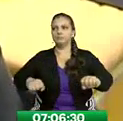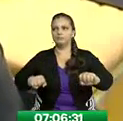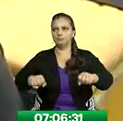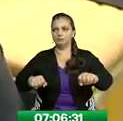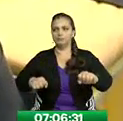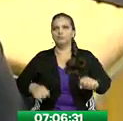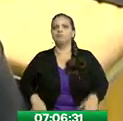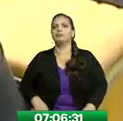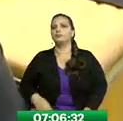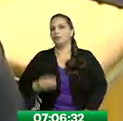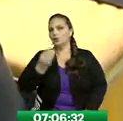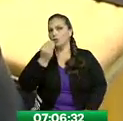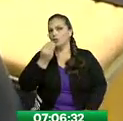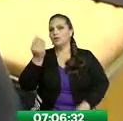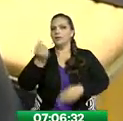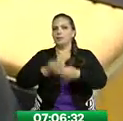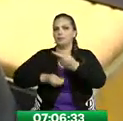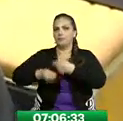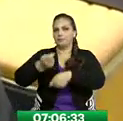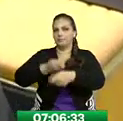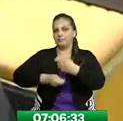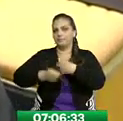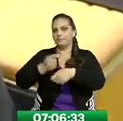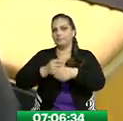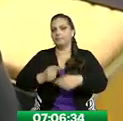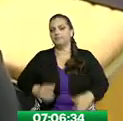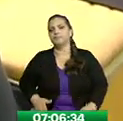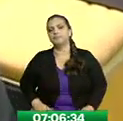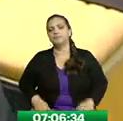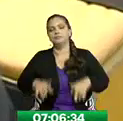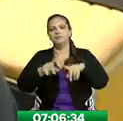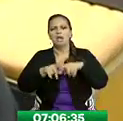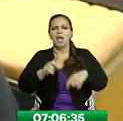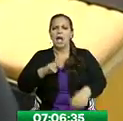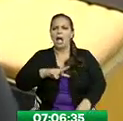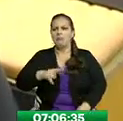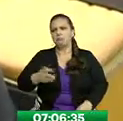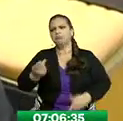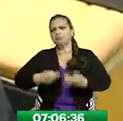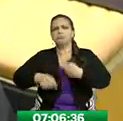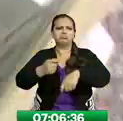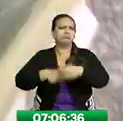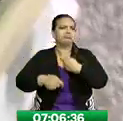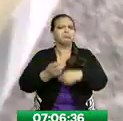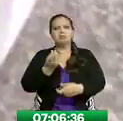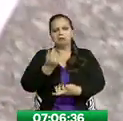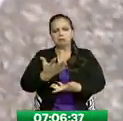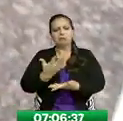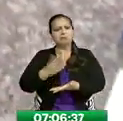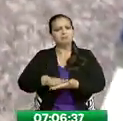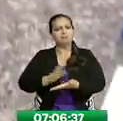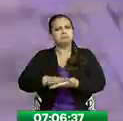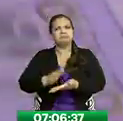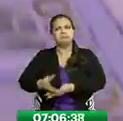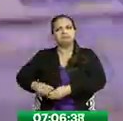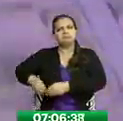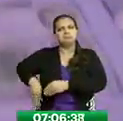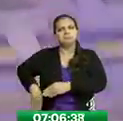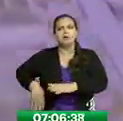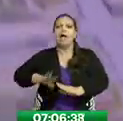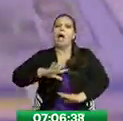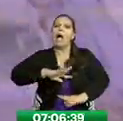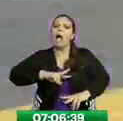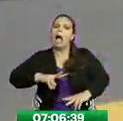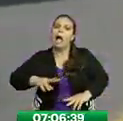de lo que uno trabaje, pues, ¿no? O sea, hay días buenos, días malos también. El año empezó con nuevos